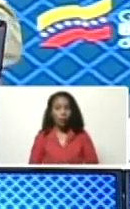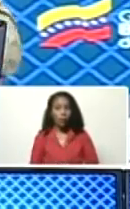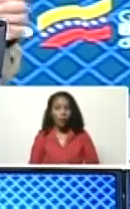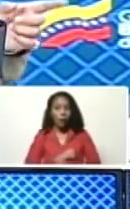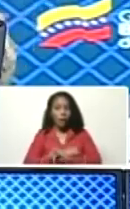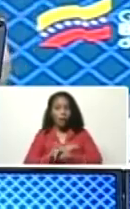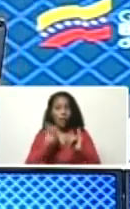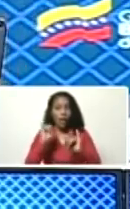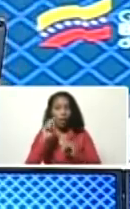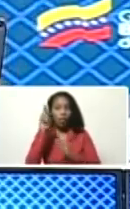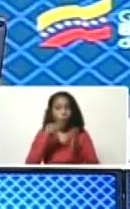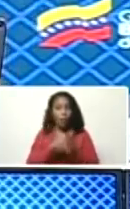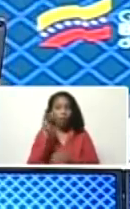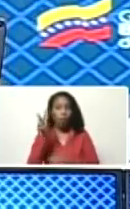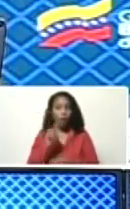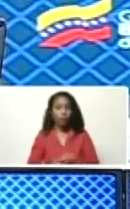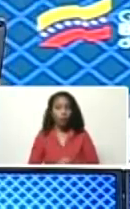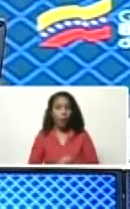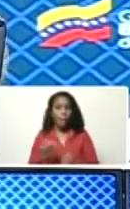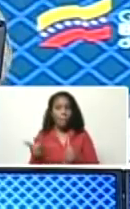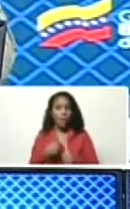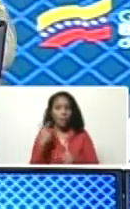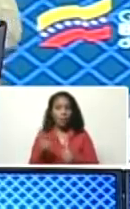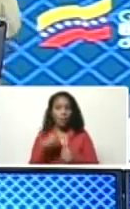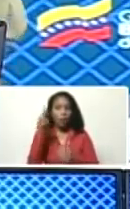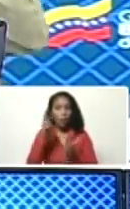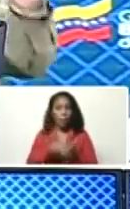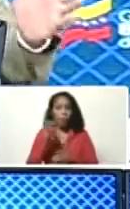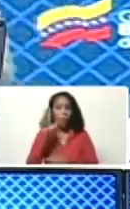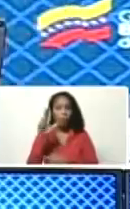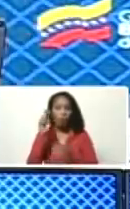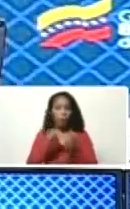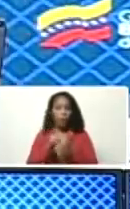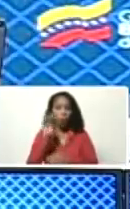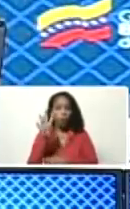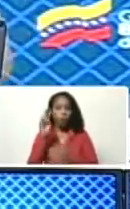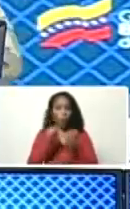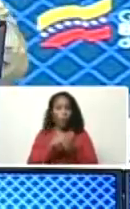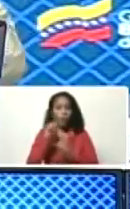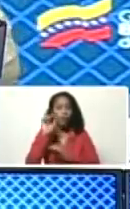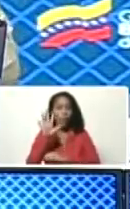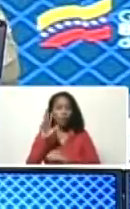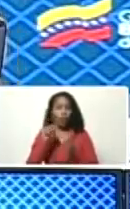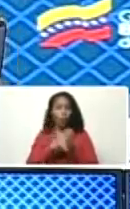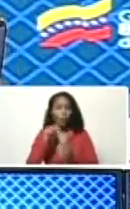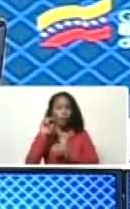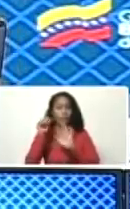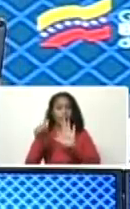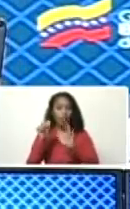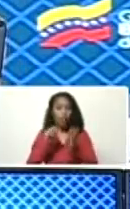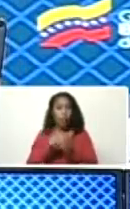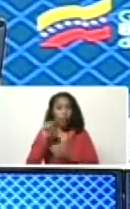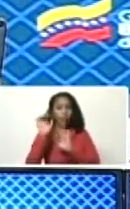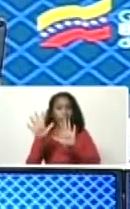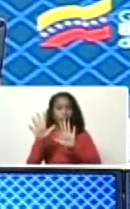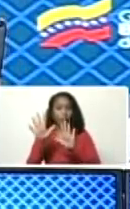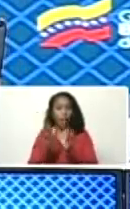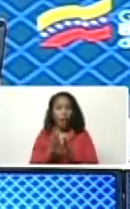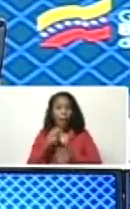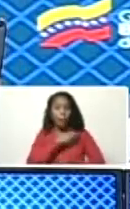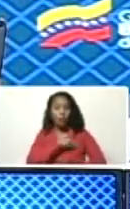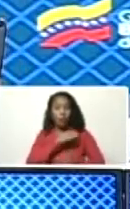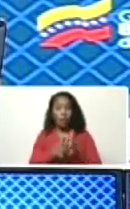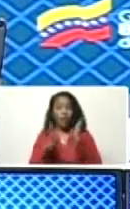finales 2002, principio 2003, 2004, 2005, 2006, 2010, las misiones y grandes